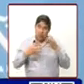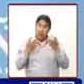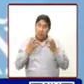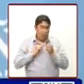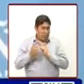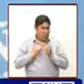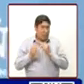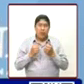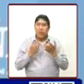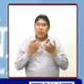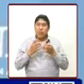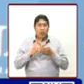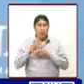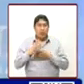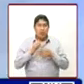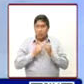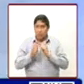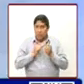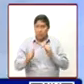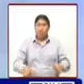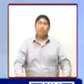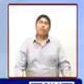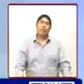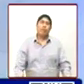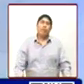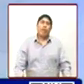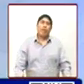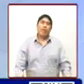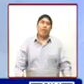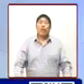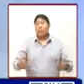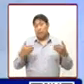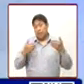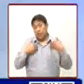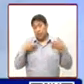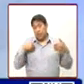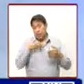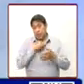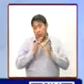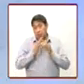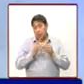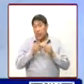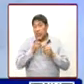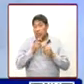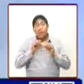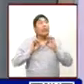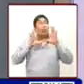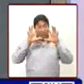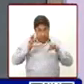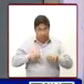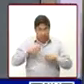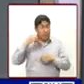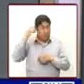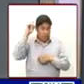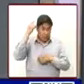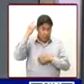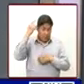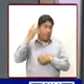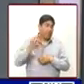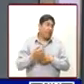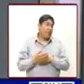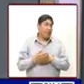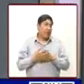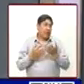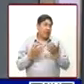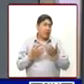pelearlo, llegar a diciembre peleándolo. Y tenemos que hablar del líder del campeonato, del torneo todos contra todos.